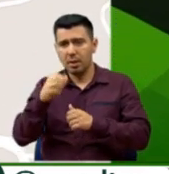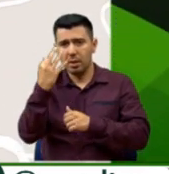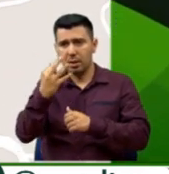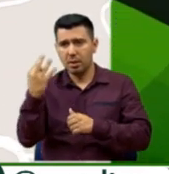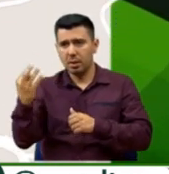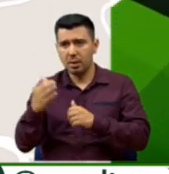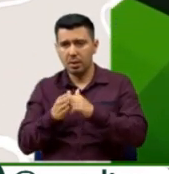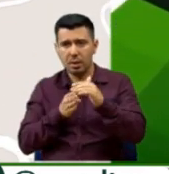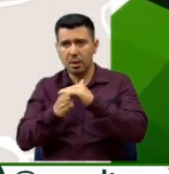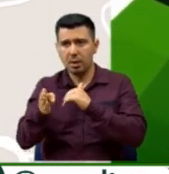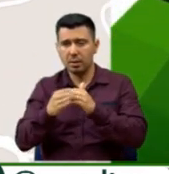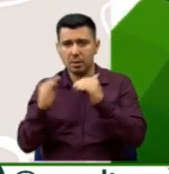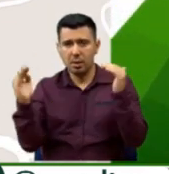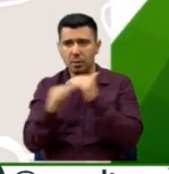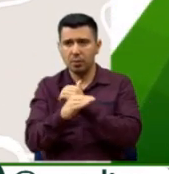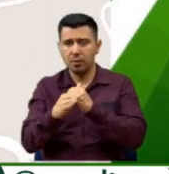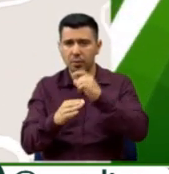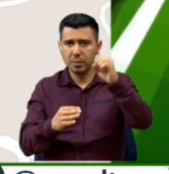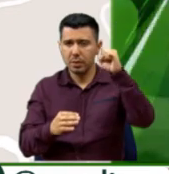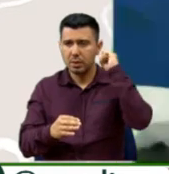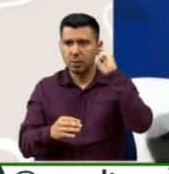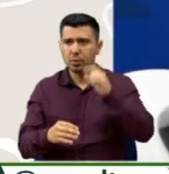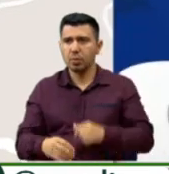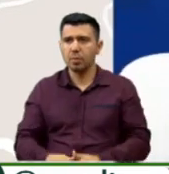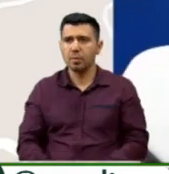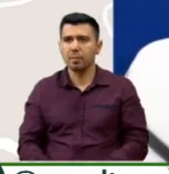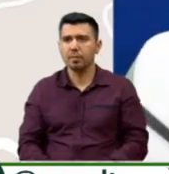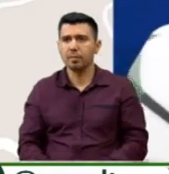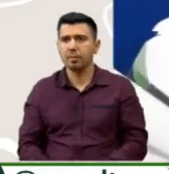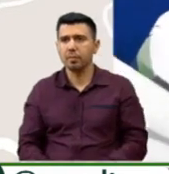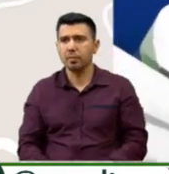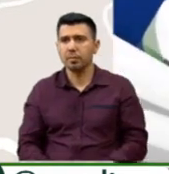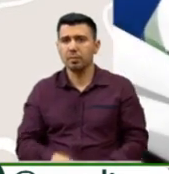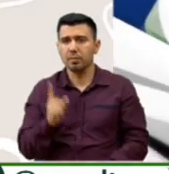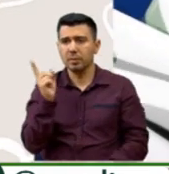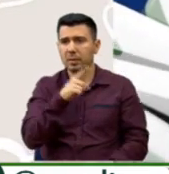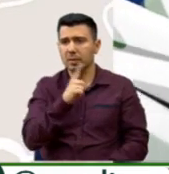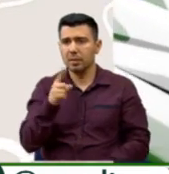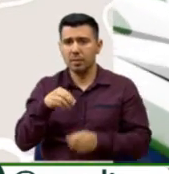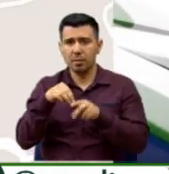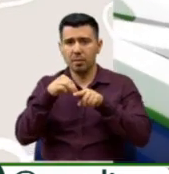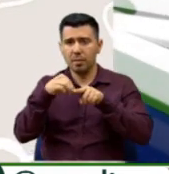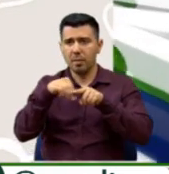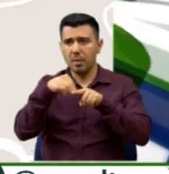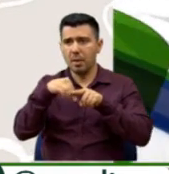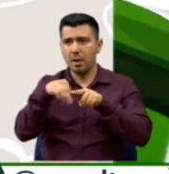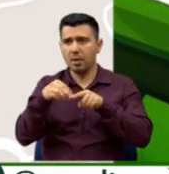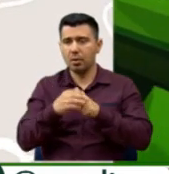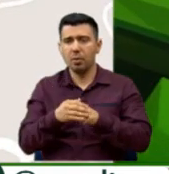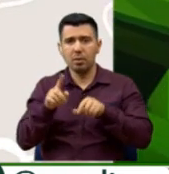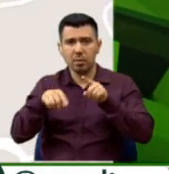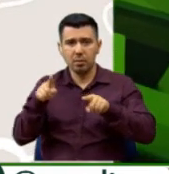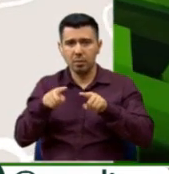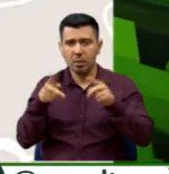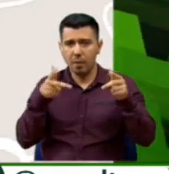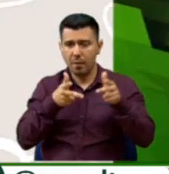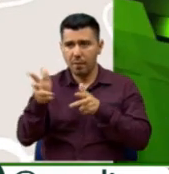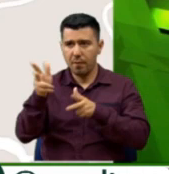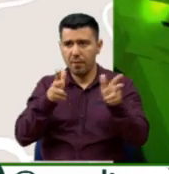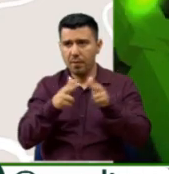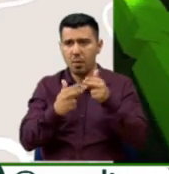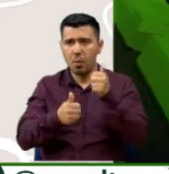33, acceso autopista sur. Para el sistema colectivo de pasajeros se tienen las siguientes vías